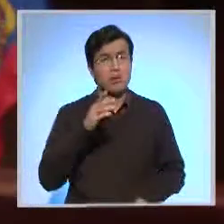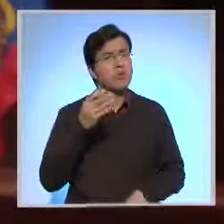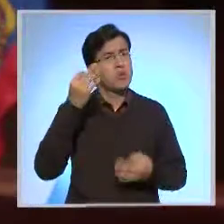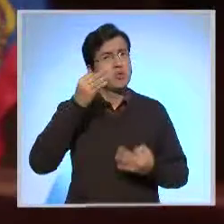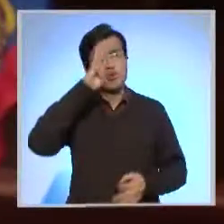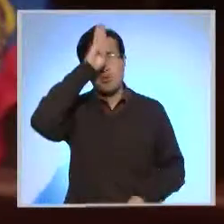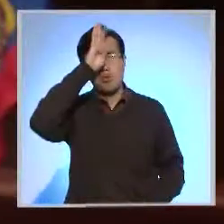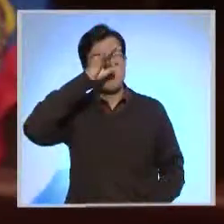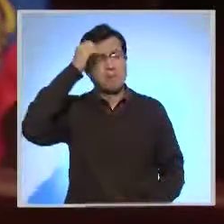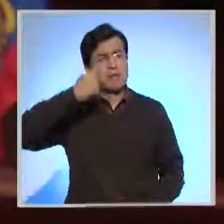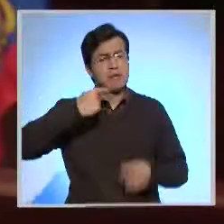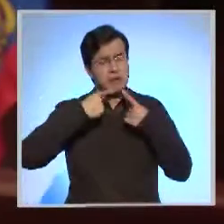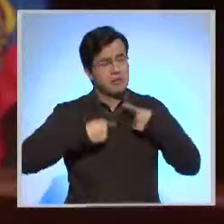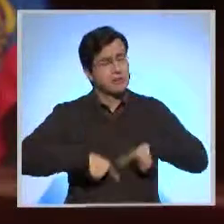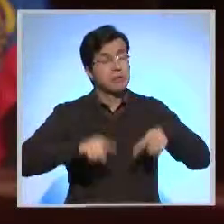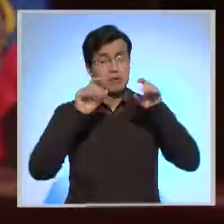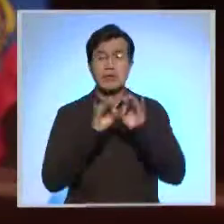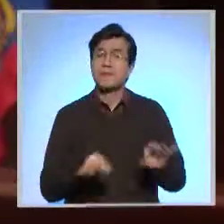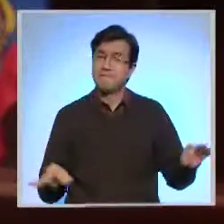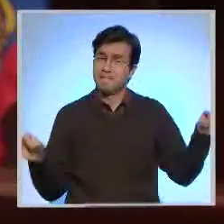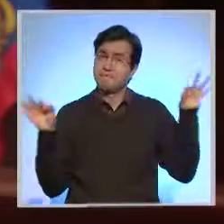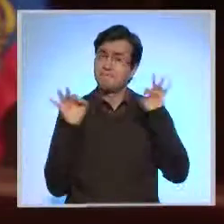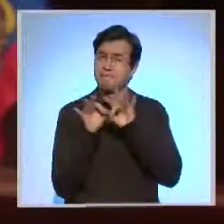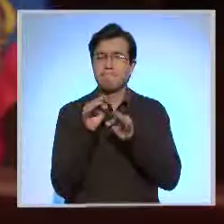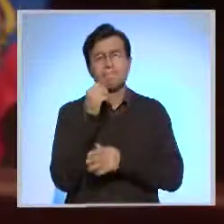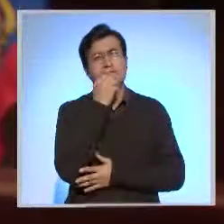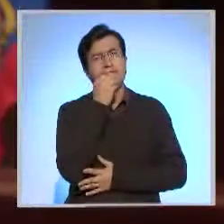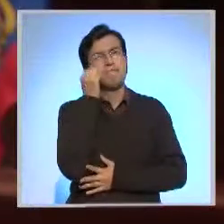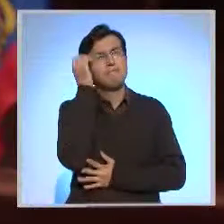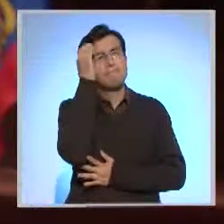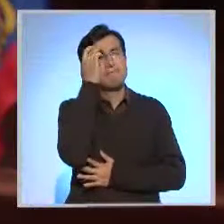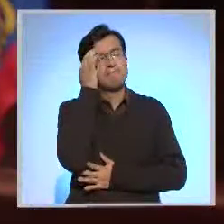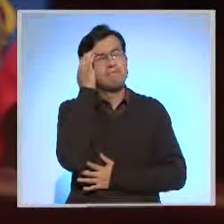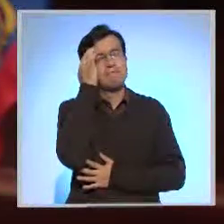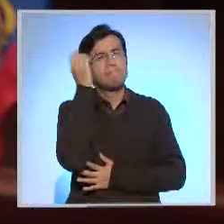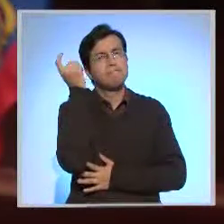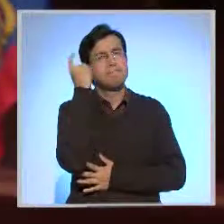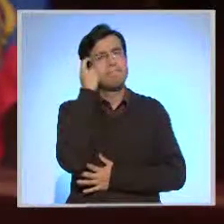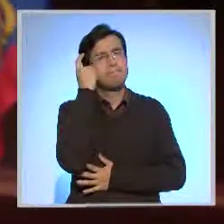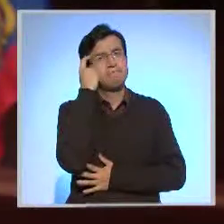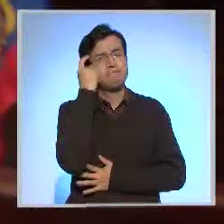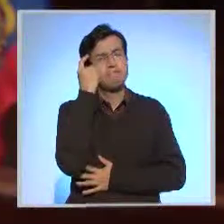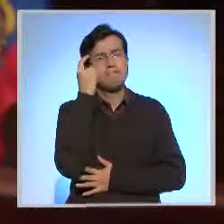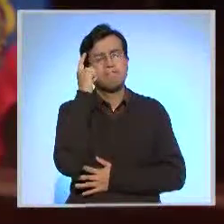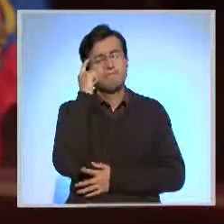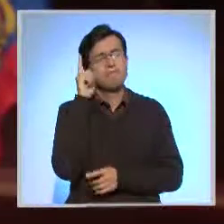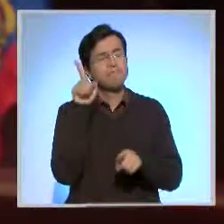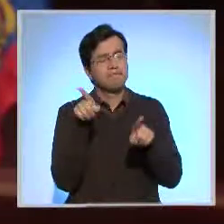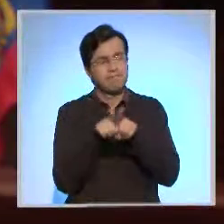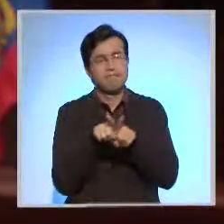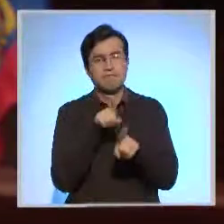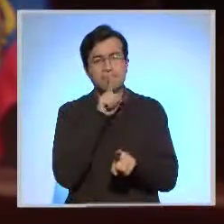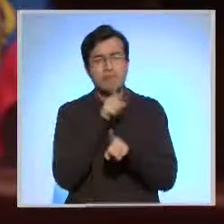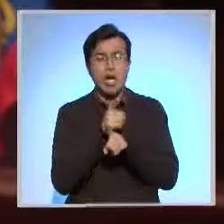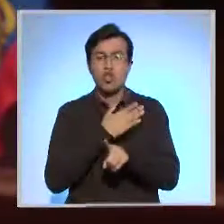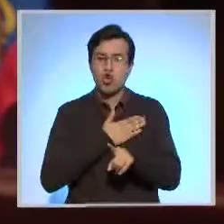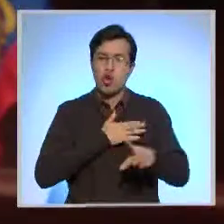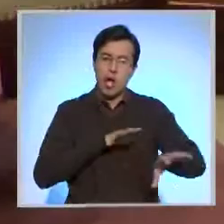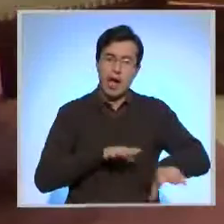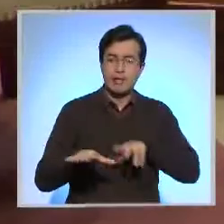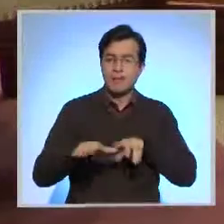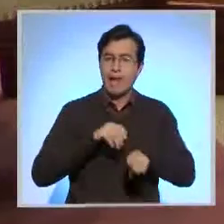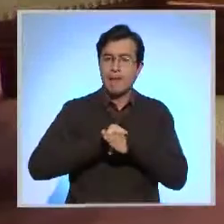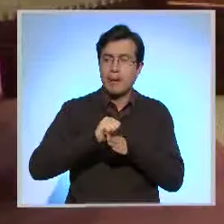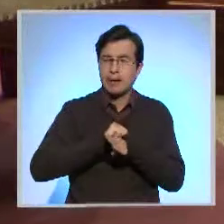papá nosotros tenemos que seguirlos analizando reflexionando y siendo coherentes con lo que estamos haciendo para mí